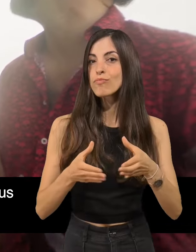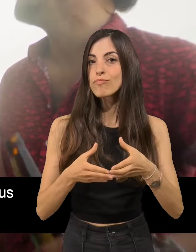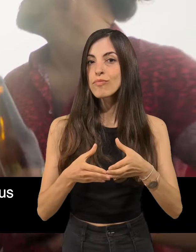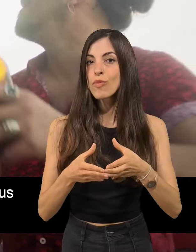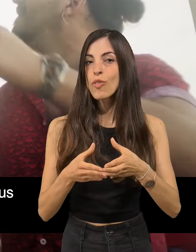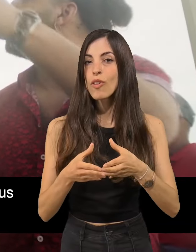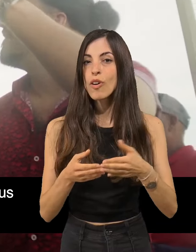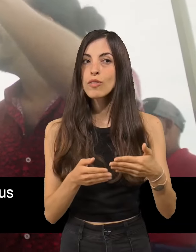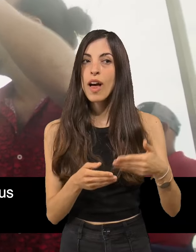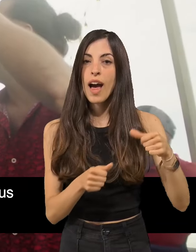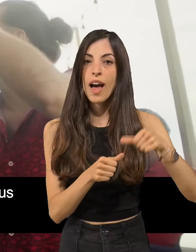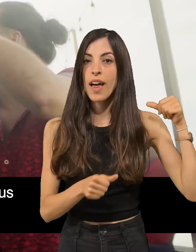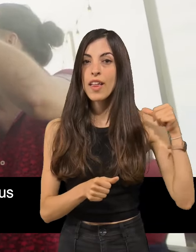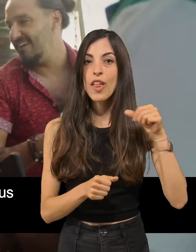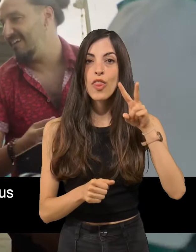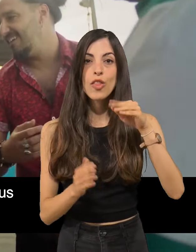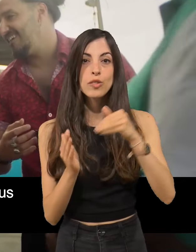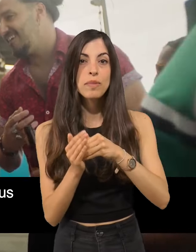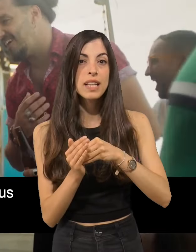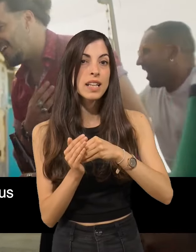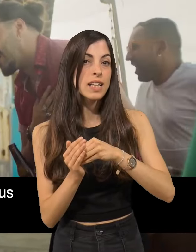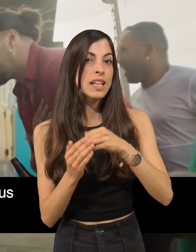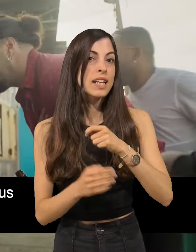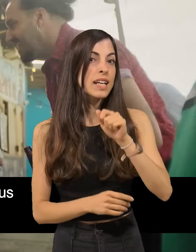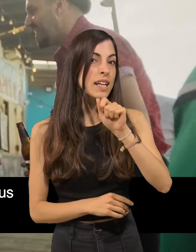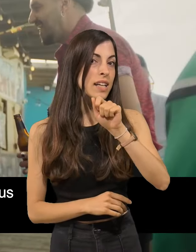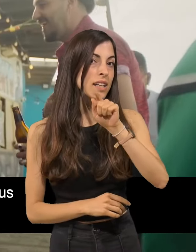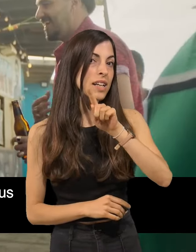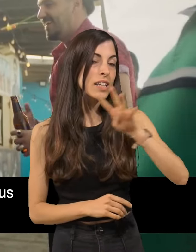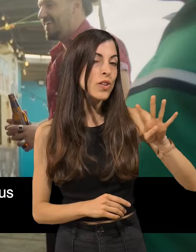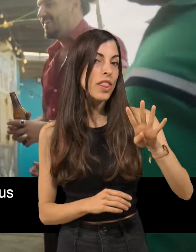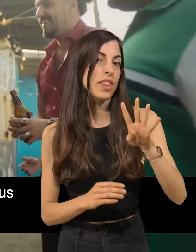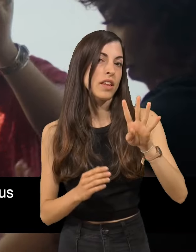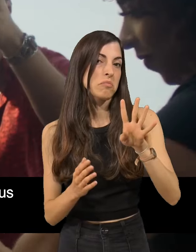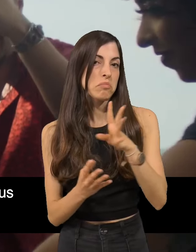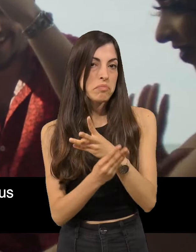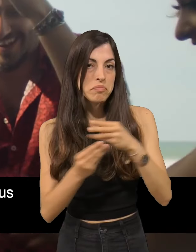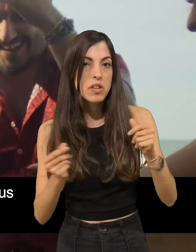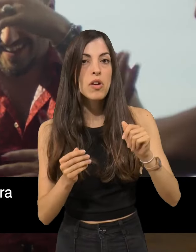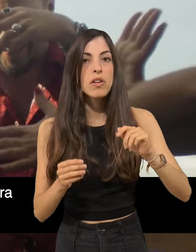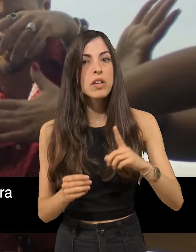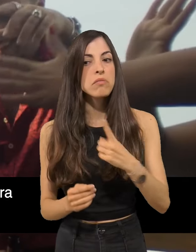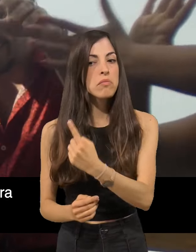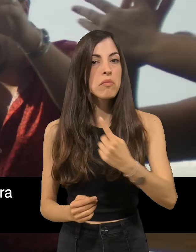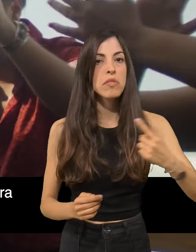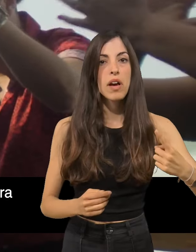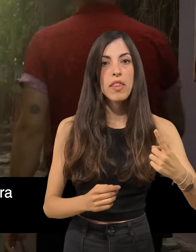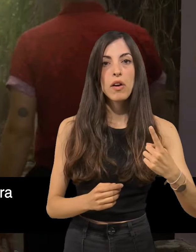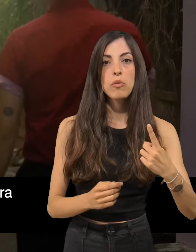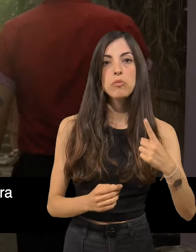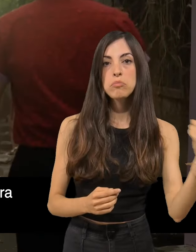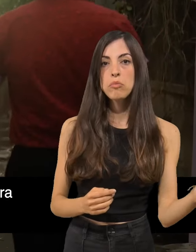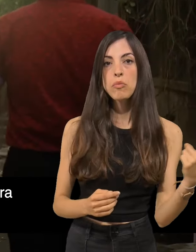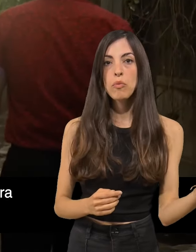El grupo supuestamente se disolvió en 2014 y cada uno de sus componentes siguió su carrera en solitario. Sin embargo, de